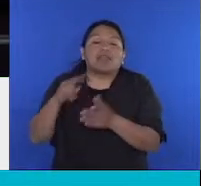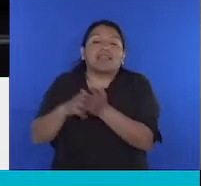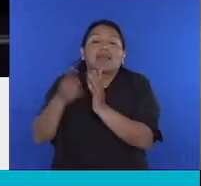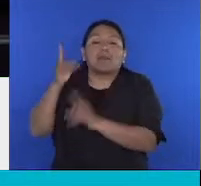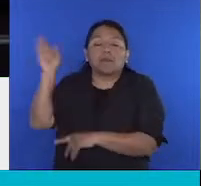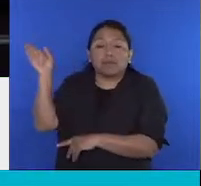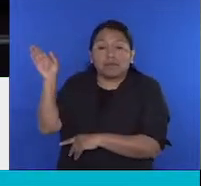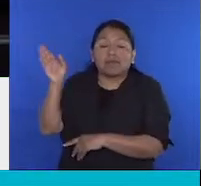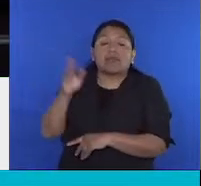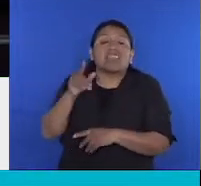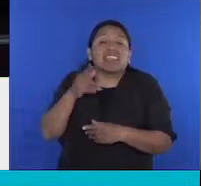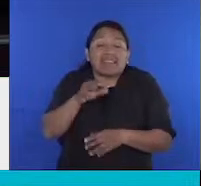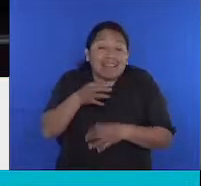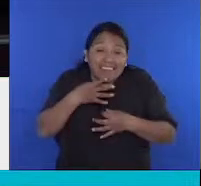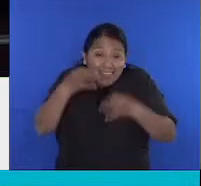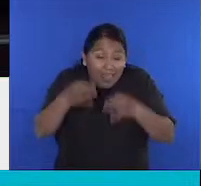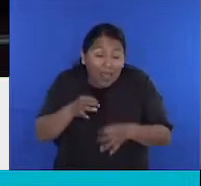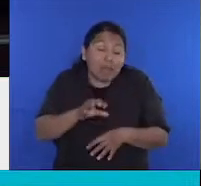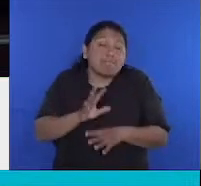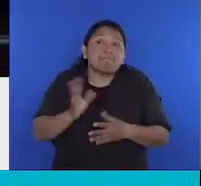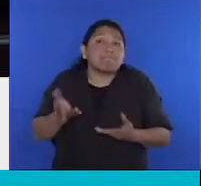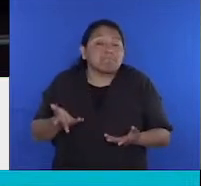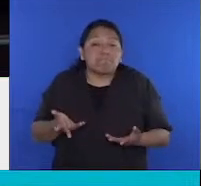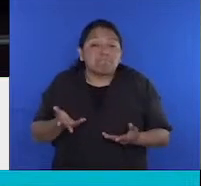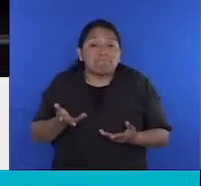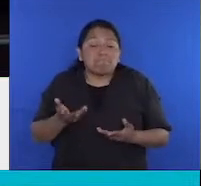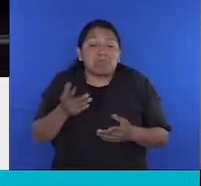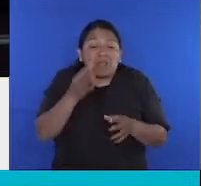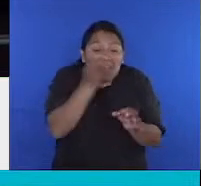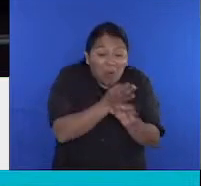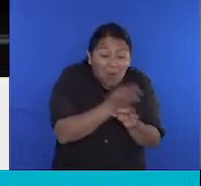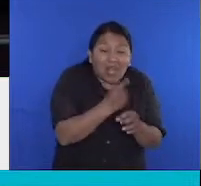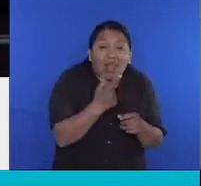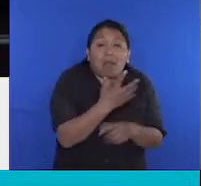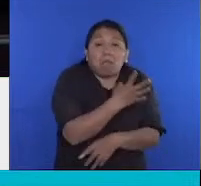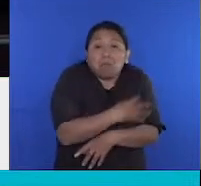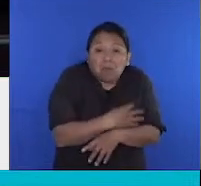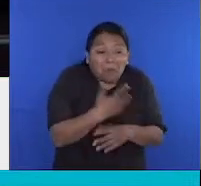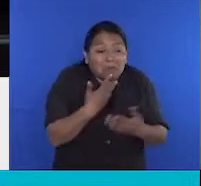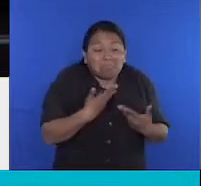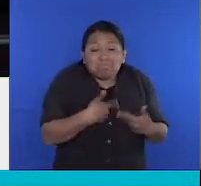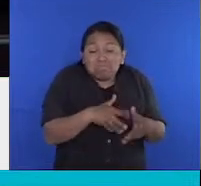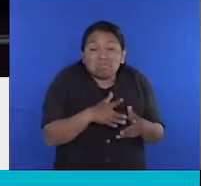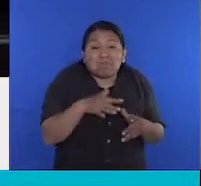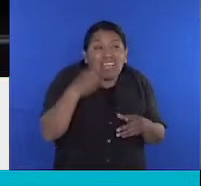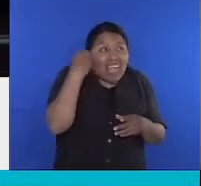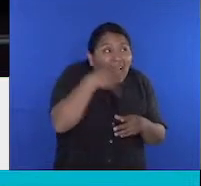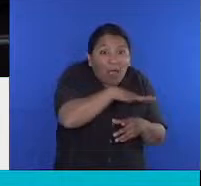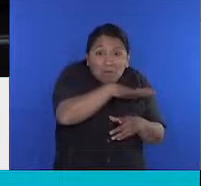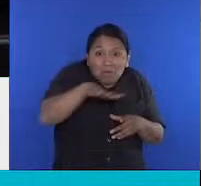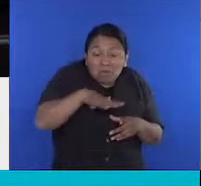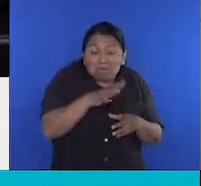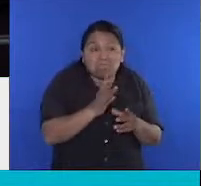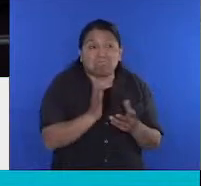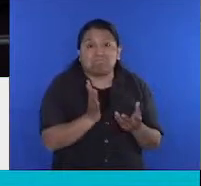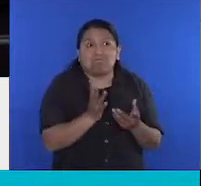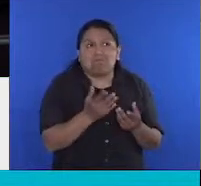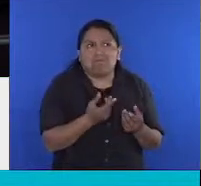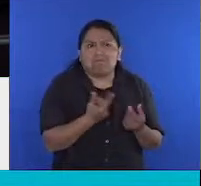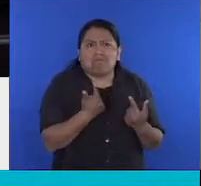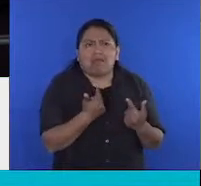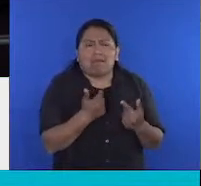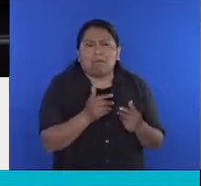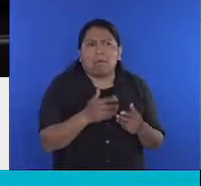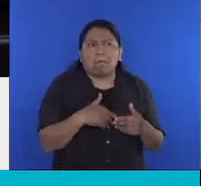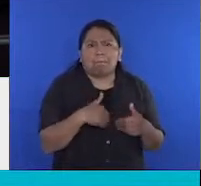que por haber estado en esa escuelita pobre, en medio del campo, estuviera dando alguna ventaja. Algo